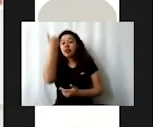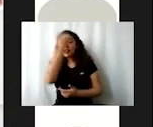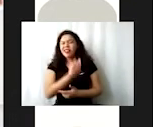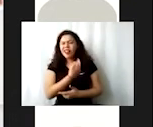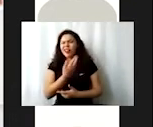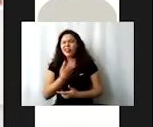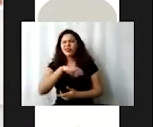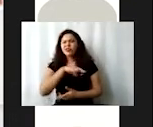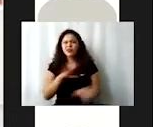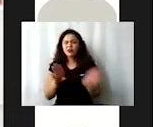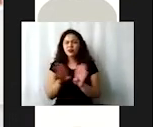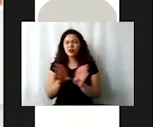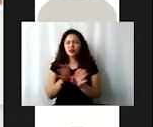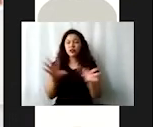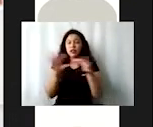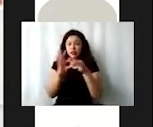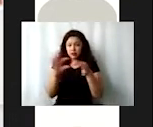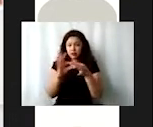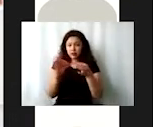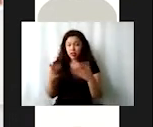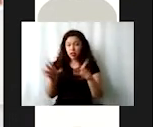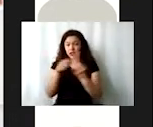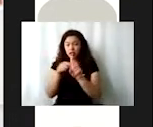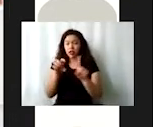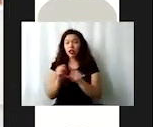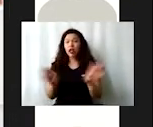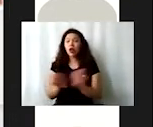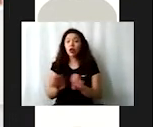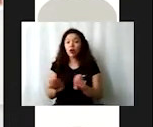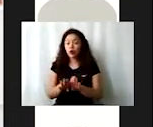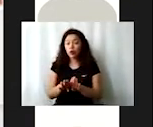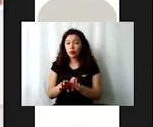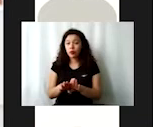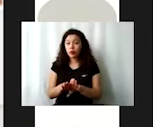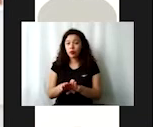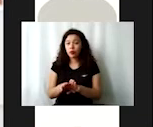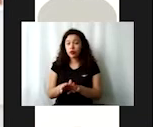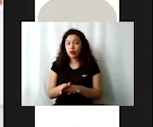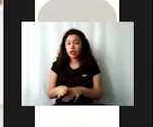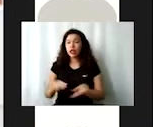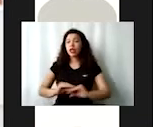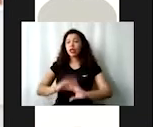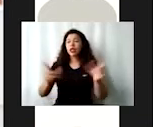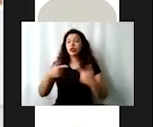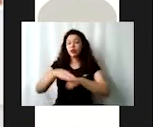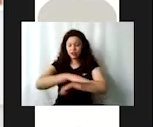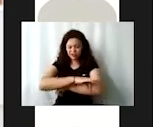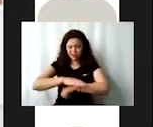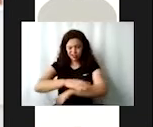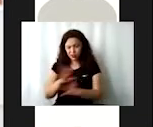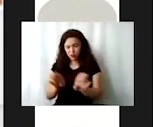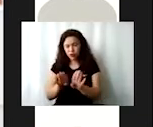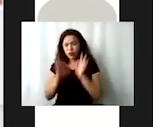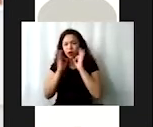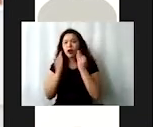llegar a esa descripción? Y por supuesto, lo que nos deja ver nuestro diseño. ¿Cómo?